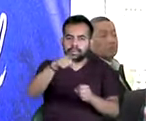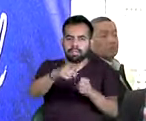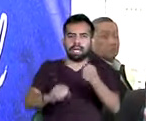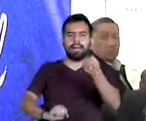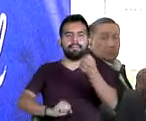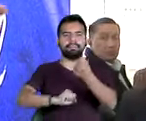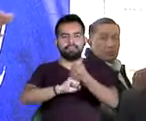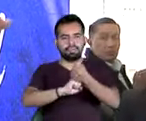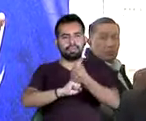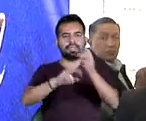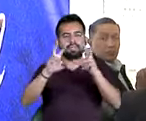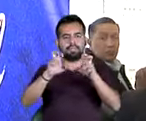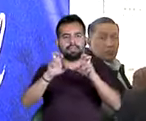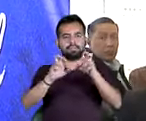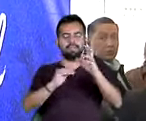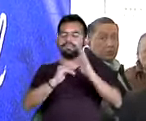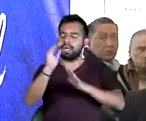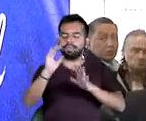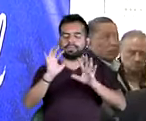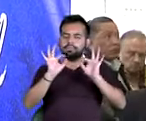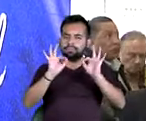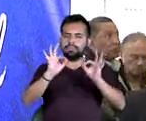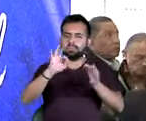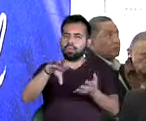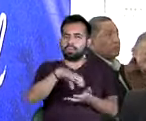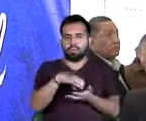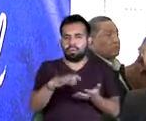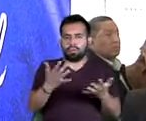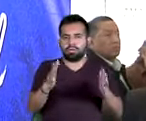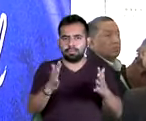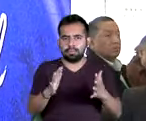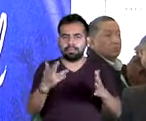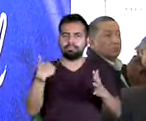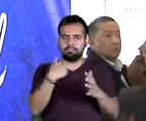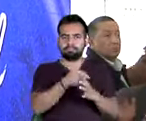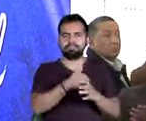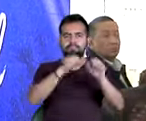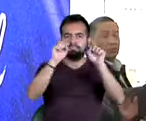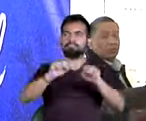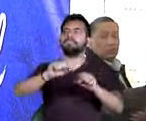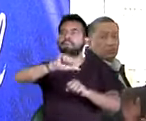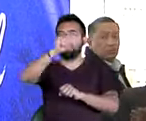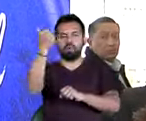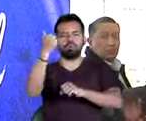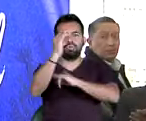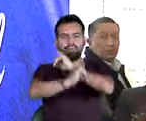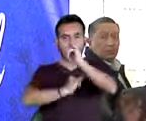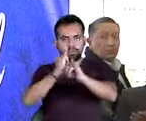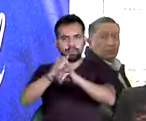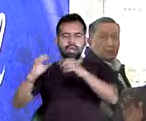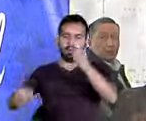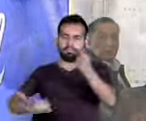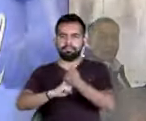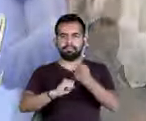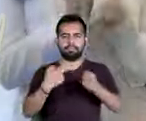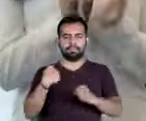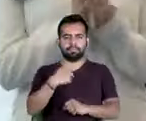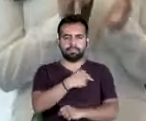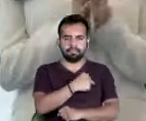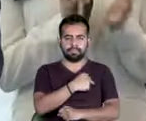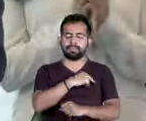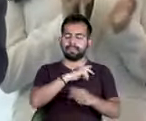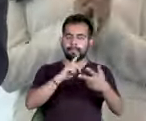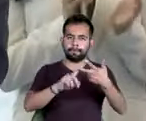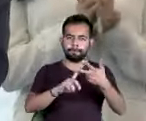ambiental. No dudaré en que tengamos las principales y las firmas más importantes del mundo asesorándonos en este sentido. Lo